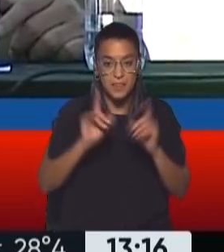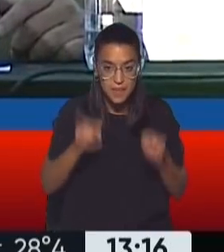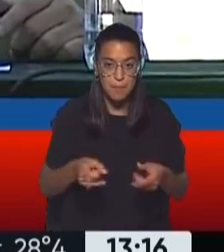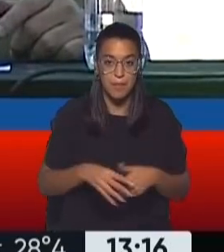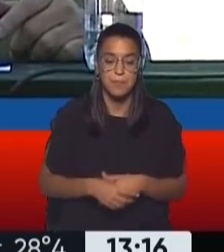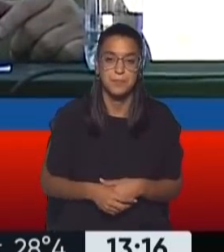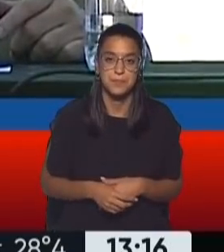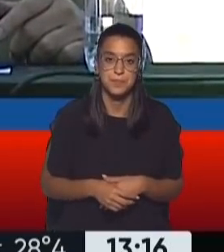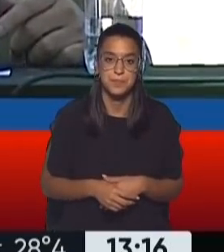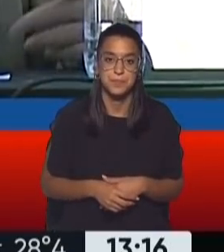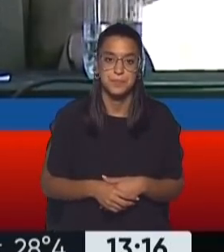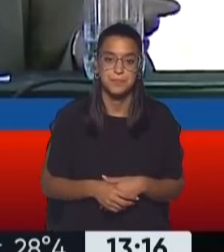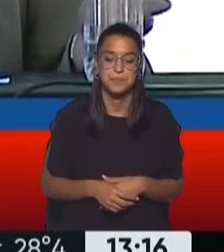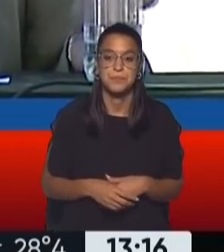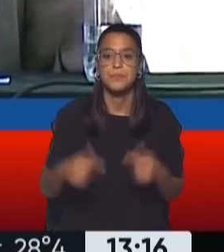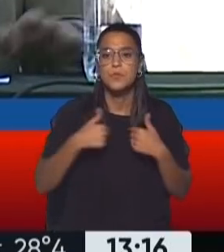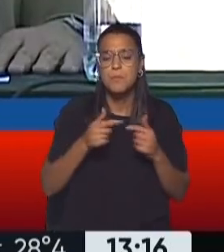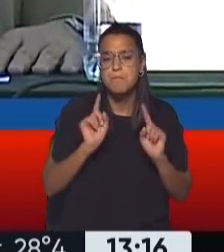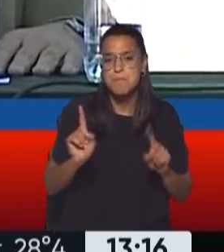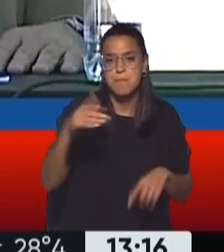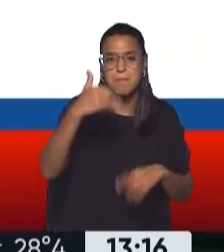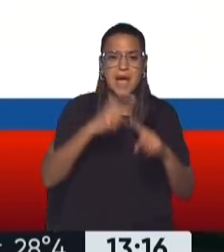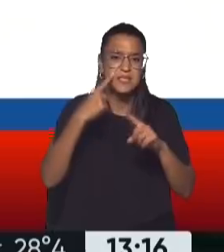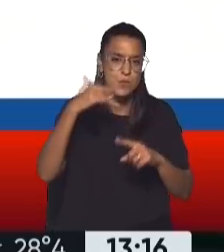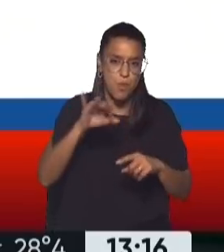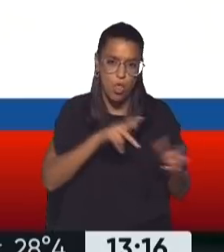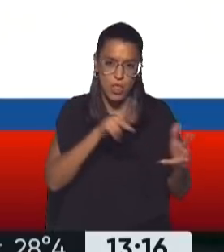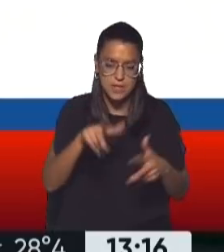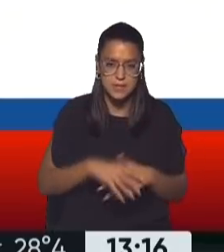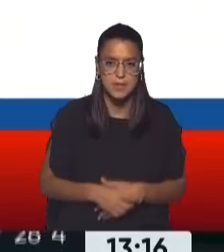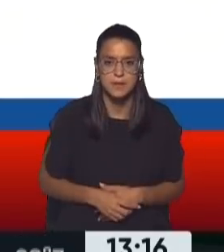también marcaba recién Máximo.